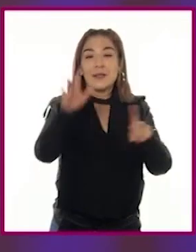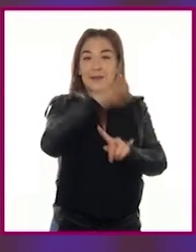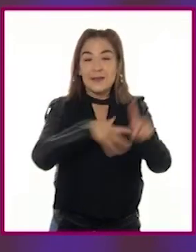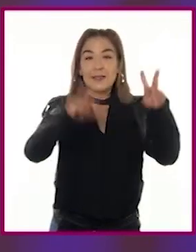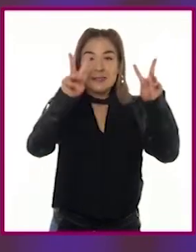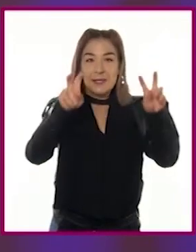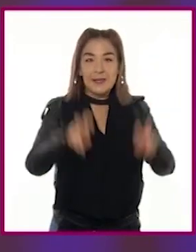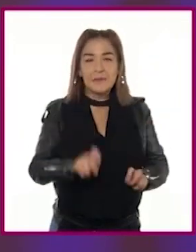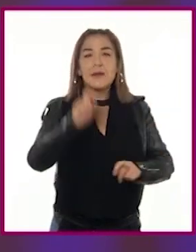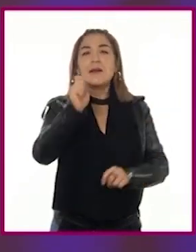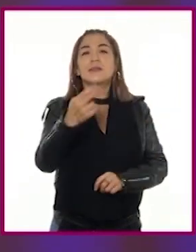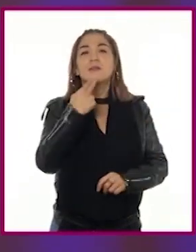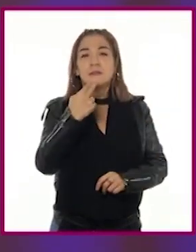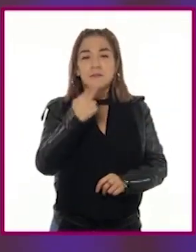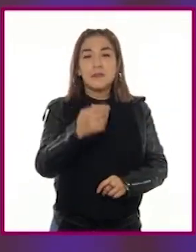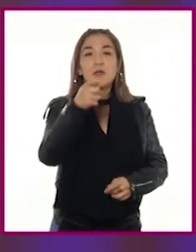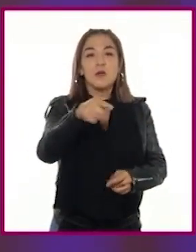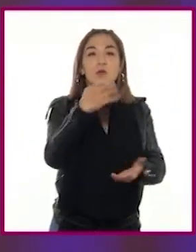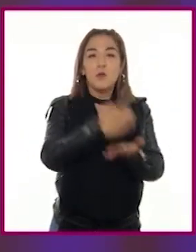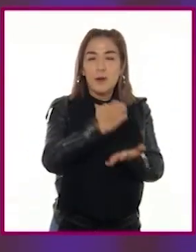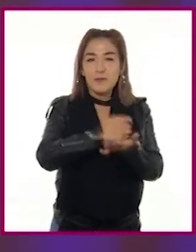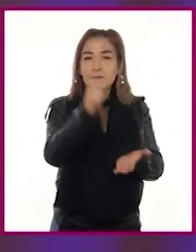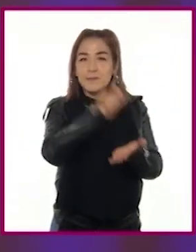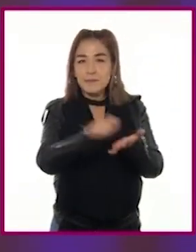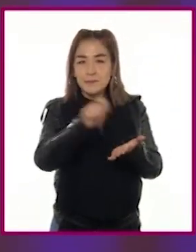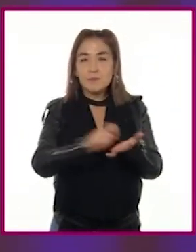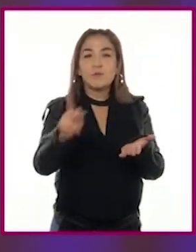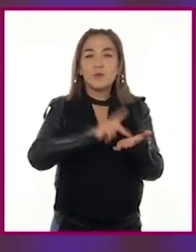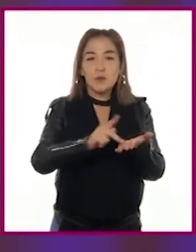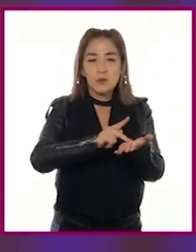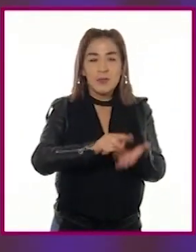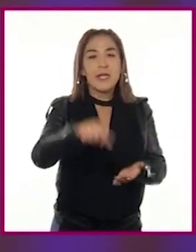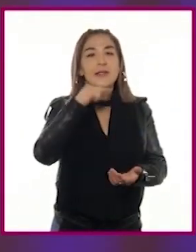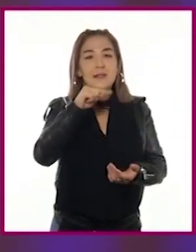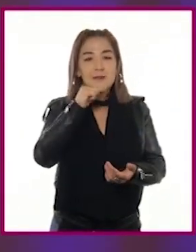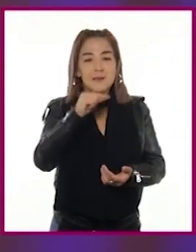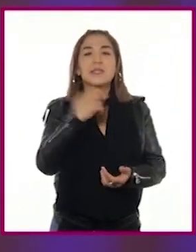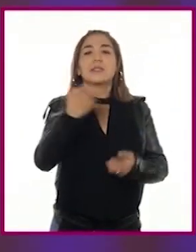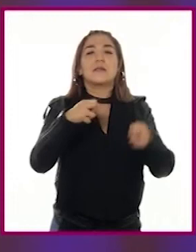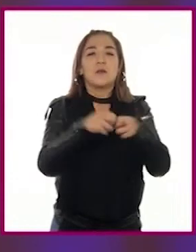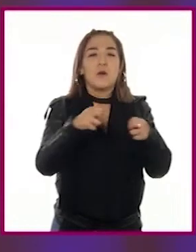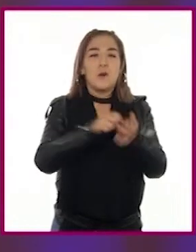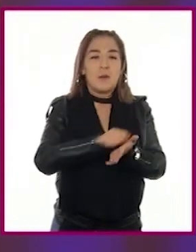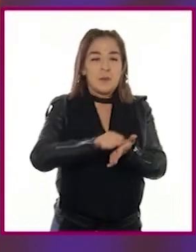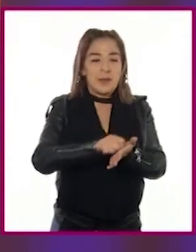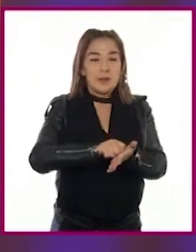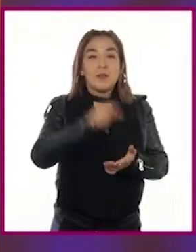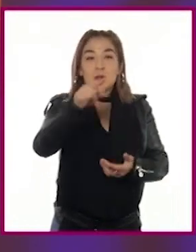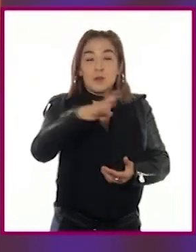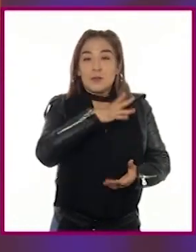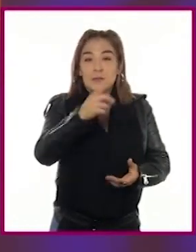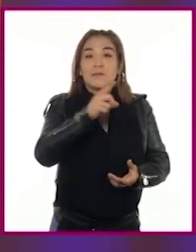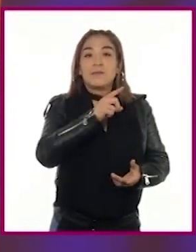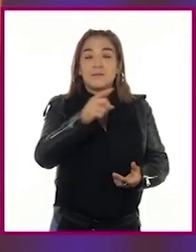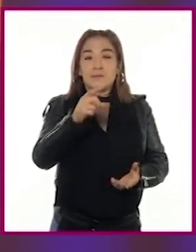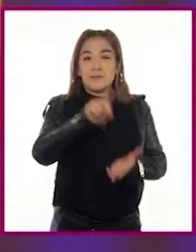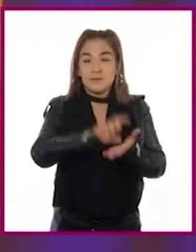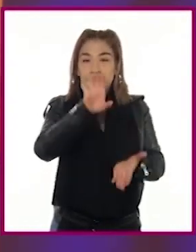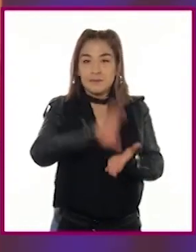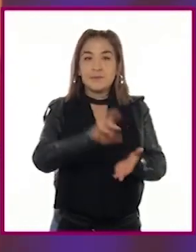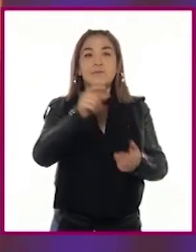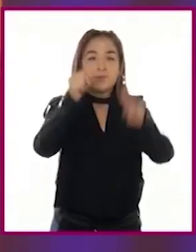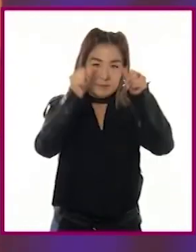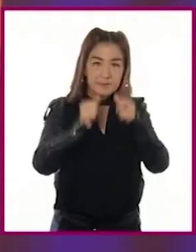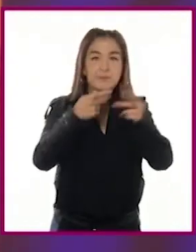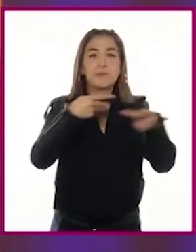esta sesión que se sirvan de su cuaderno de notas, un bolígrafo, un lápiz y una goma. Si tienen discapacidad visual, preparen